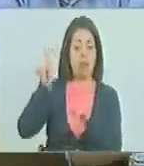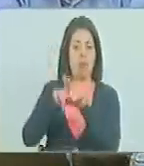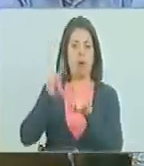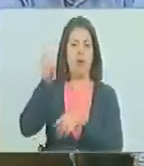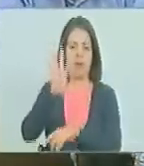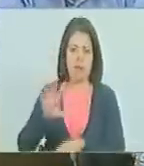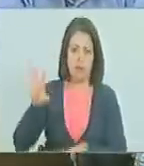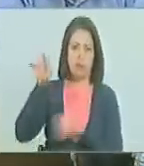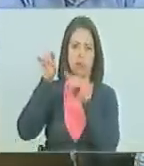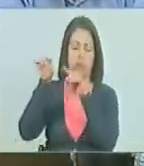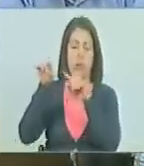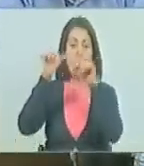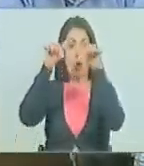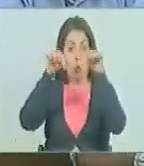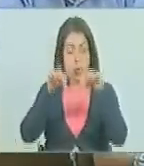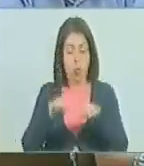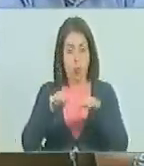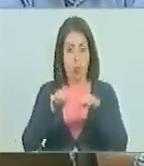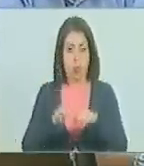Venezuela. Y hoy,